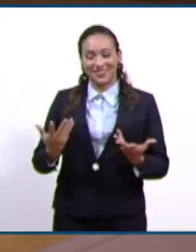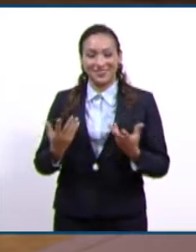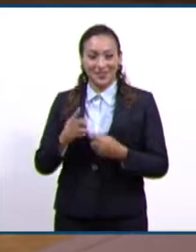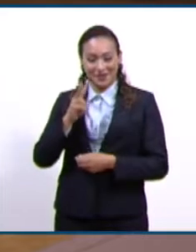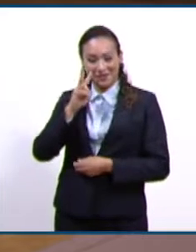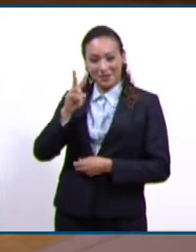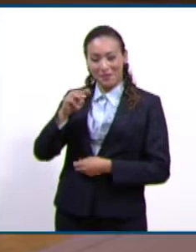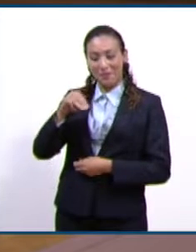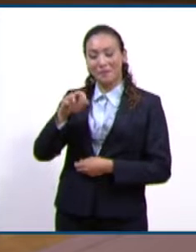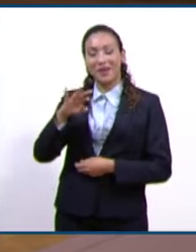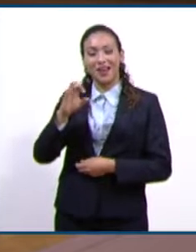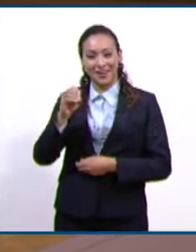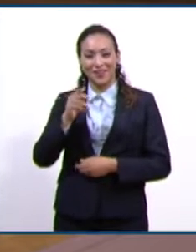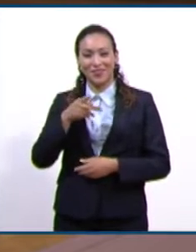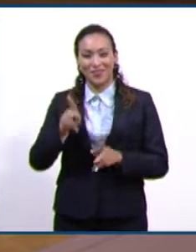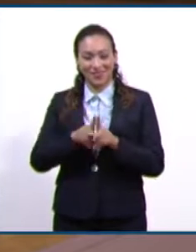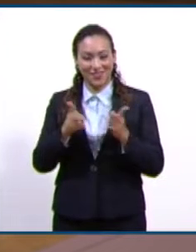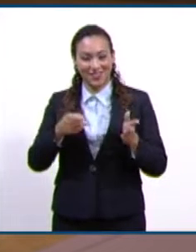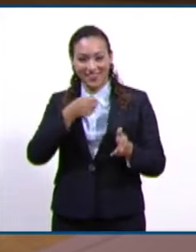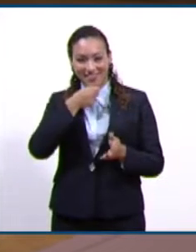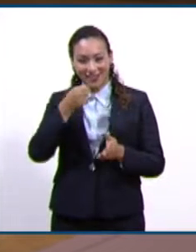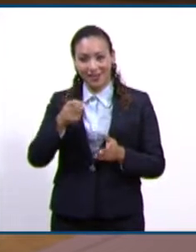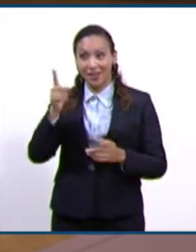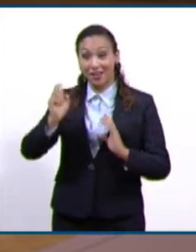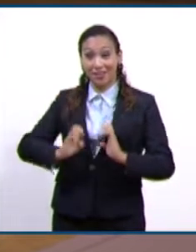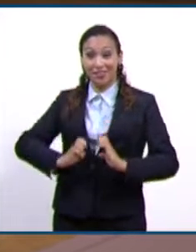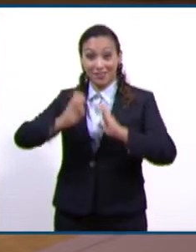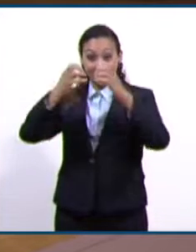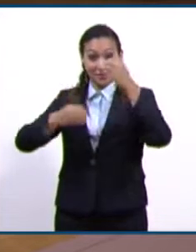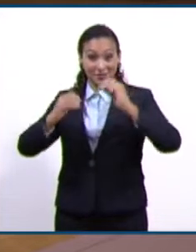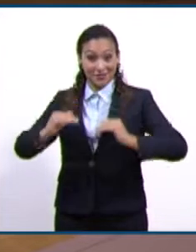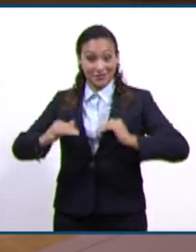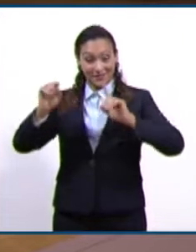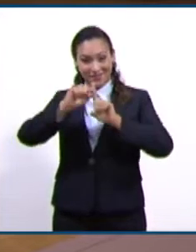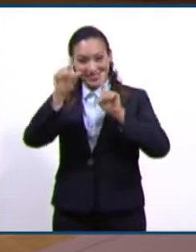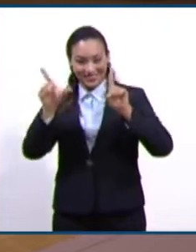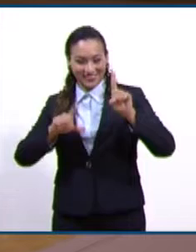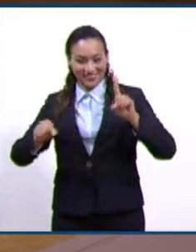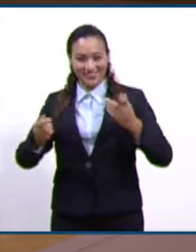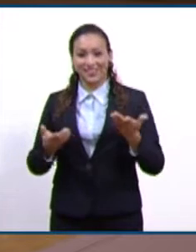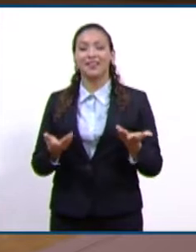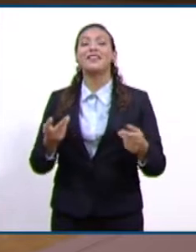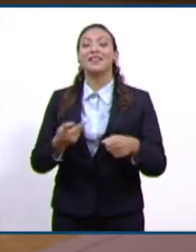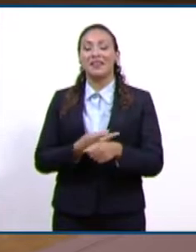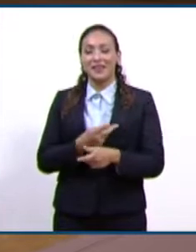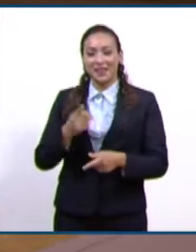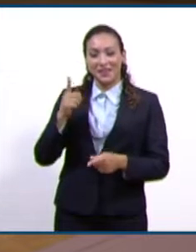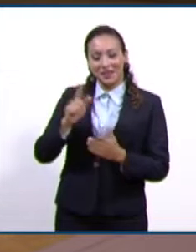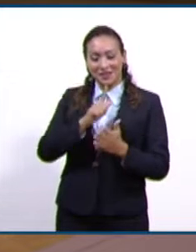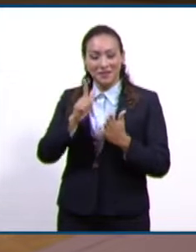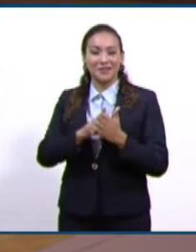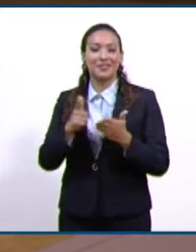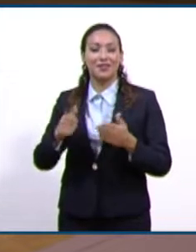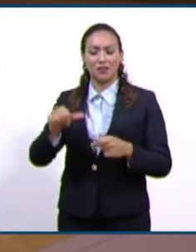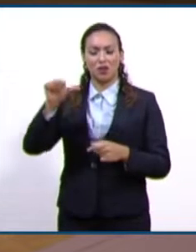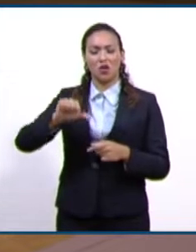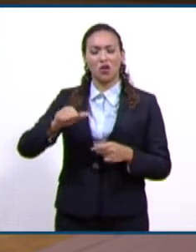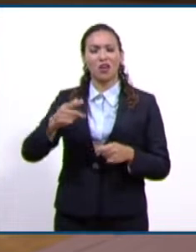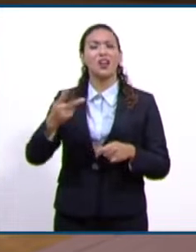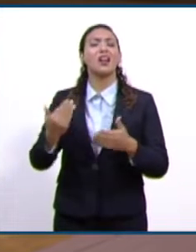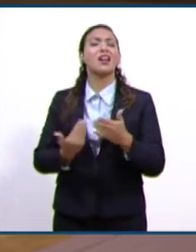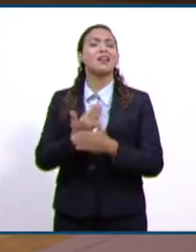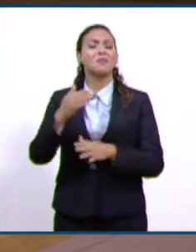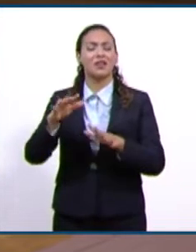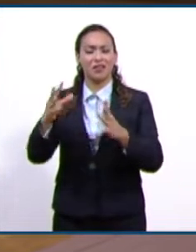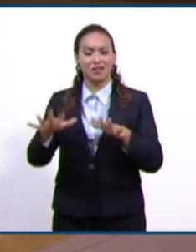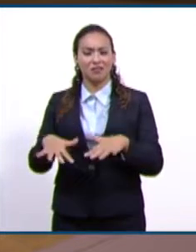Mario López Peña en el edificio sede de la Suprema Corte de Justicia de la Nación sobre lo que resolvió esta tarde la